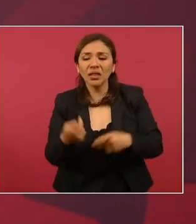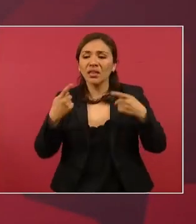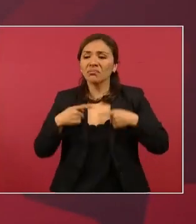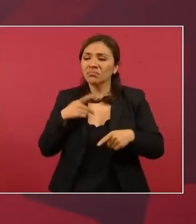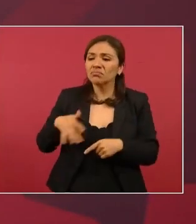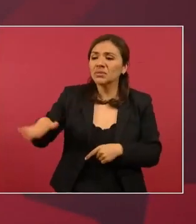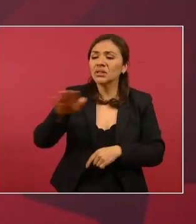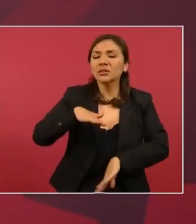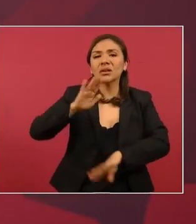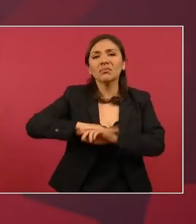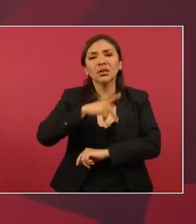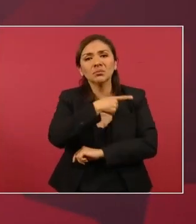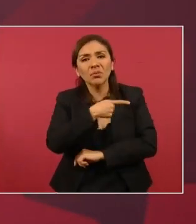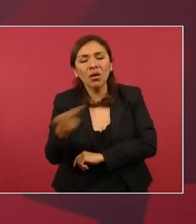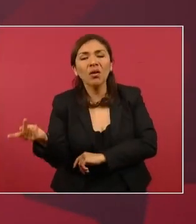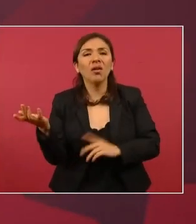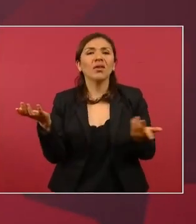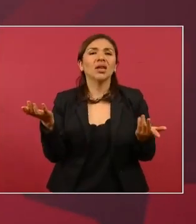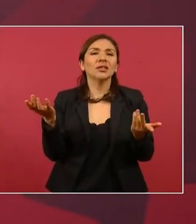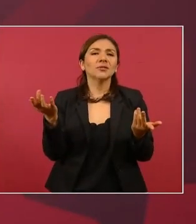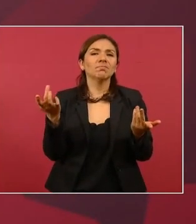pueblo,